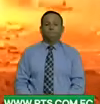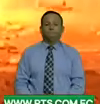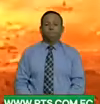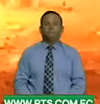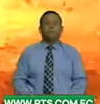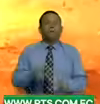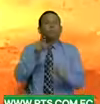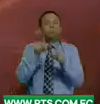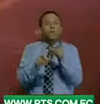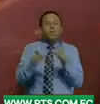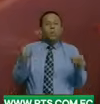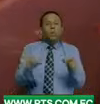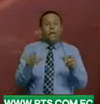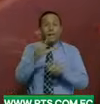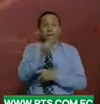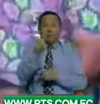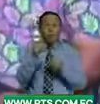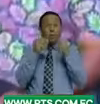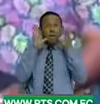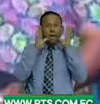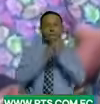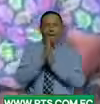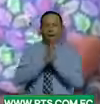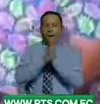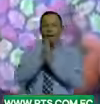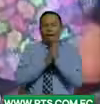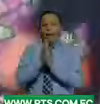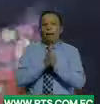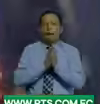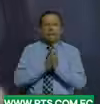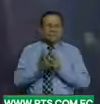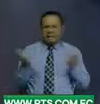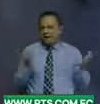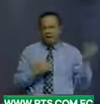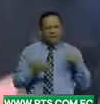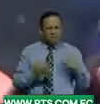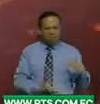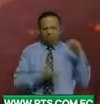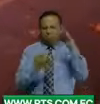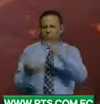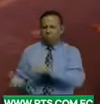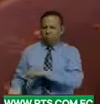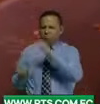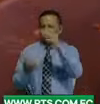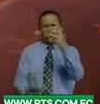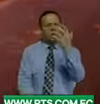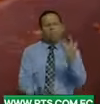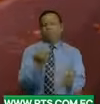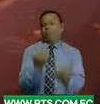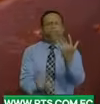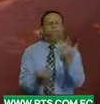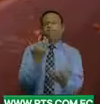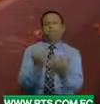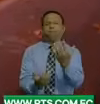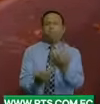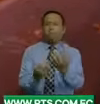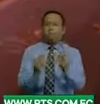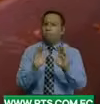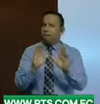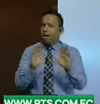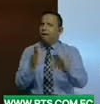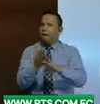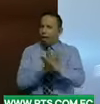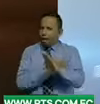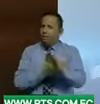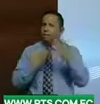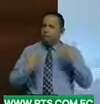La adrenalina del fin de año podría terminar en un trago amargo. La quema de monigotes tiene normas y